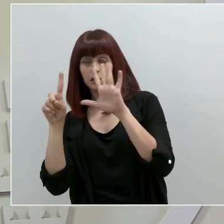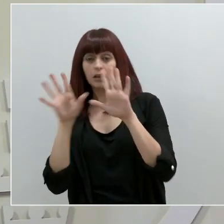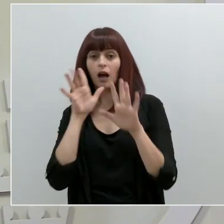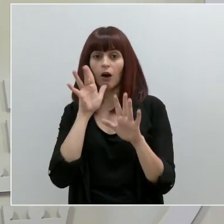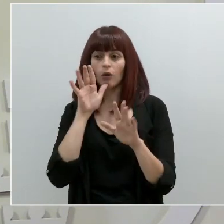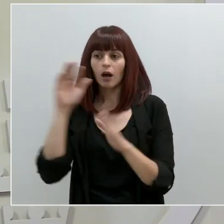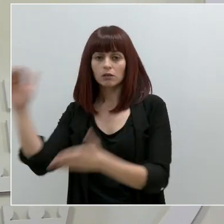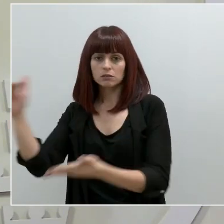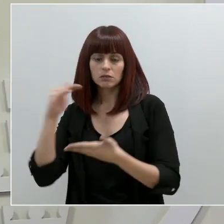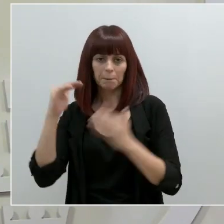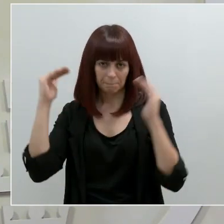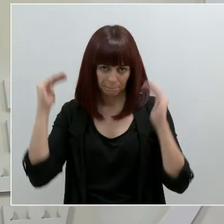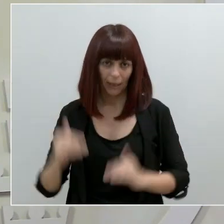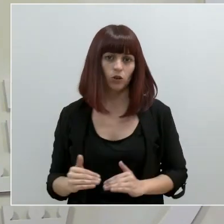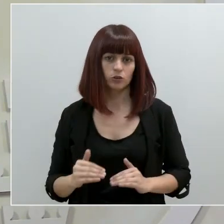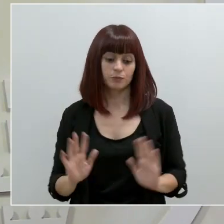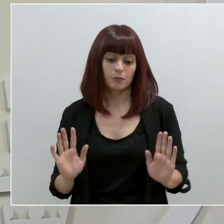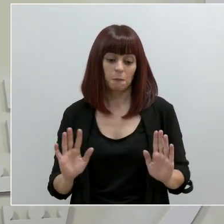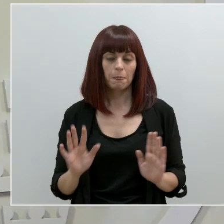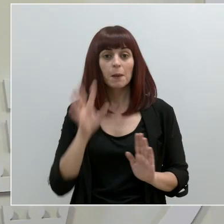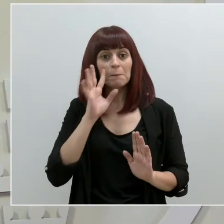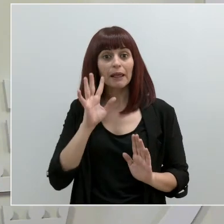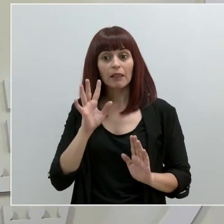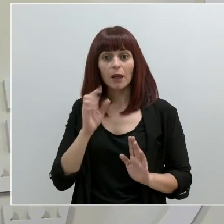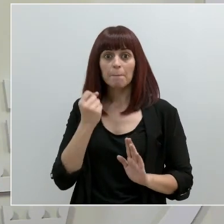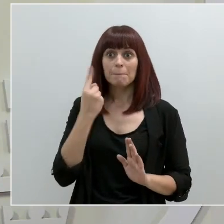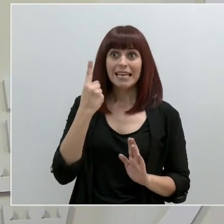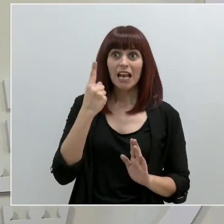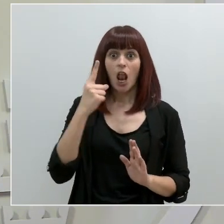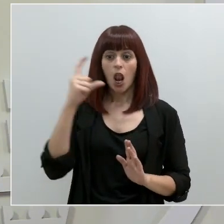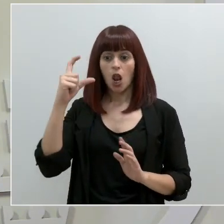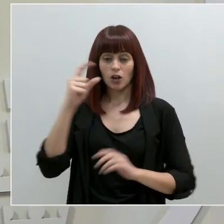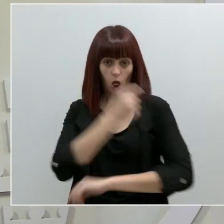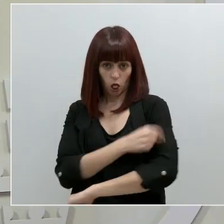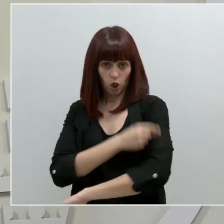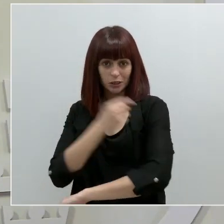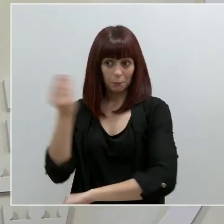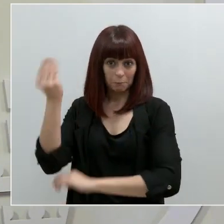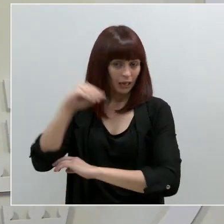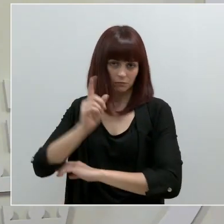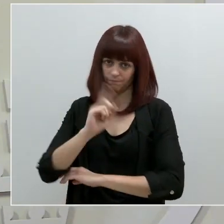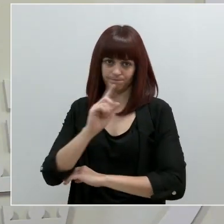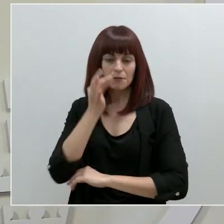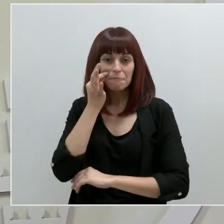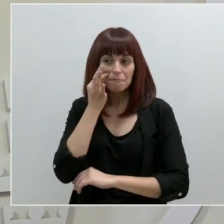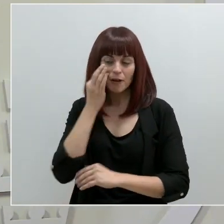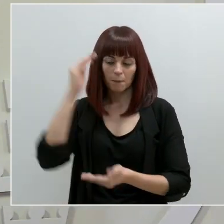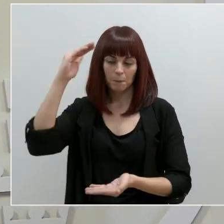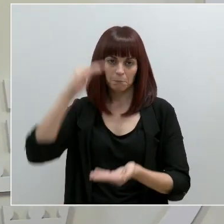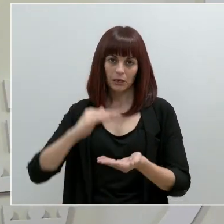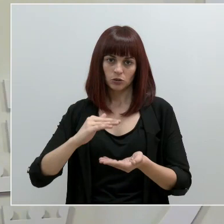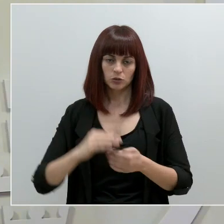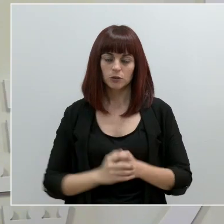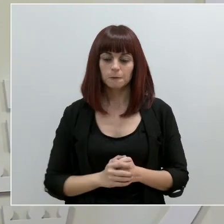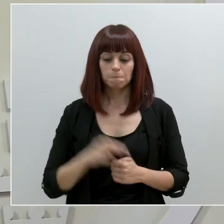ahora es bastante menos, aunque parezca que recibimos 1000 y pico dosis más, pero de forma práctica recibimos menos.